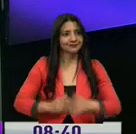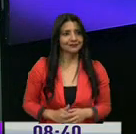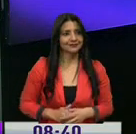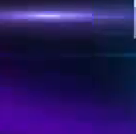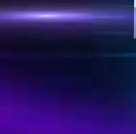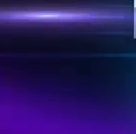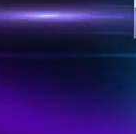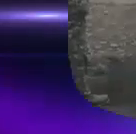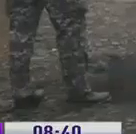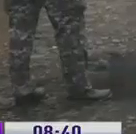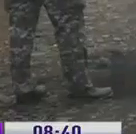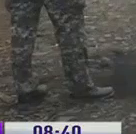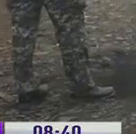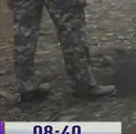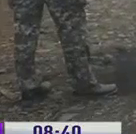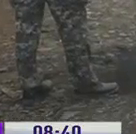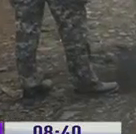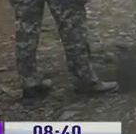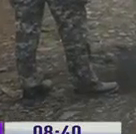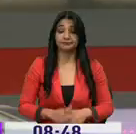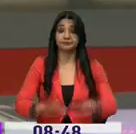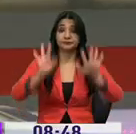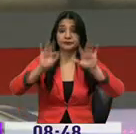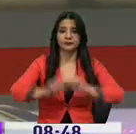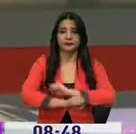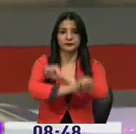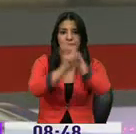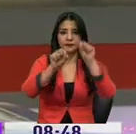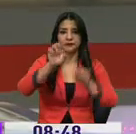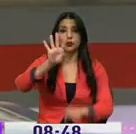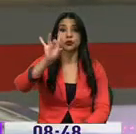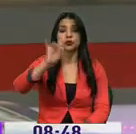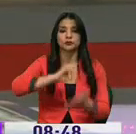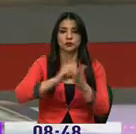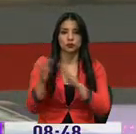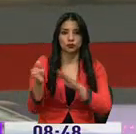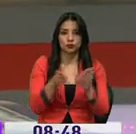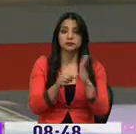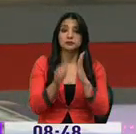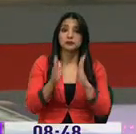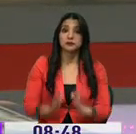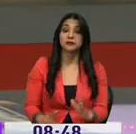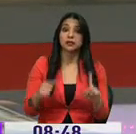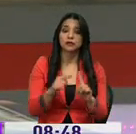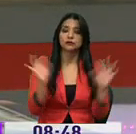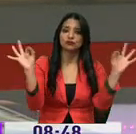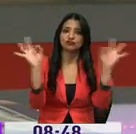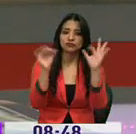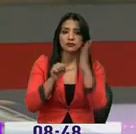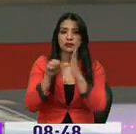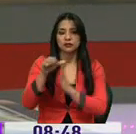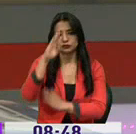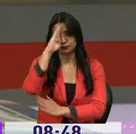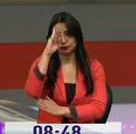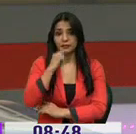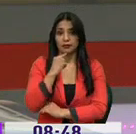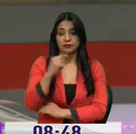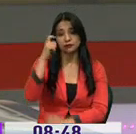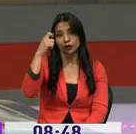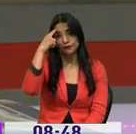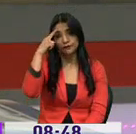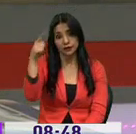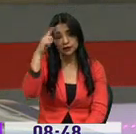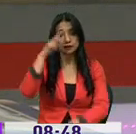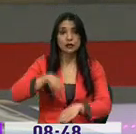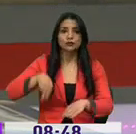comunidad. Al retornar les contamos que en Imbabura... En la mañana, vecinos, los ministros de Energía y del Interior aseguran que el gobierno